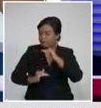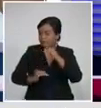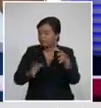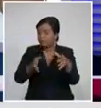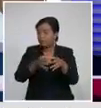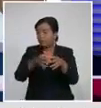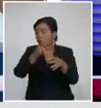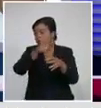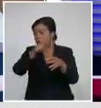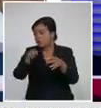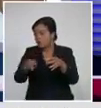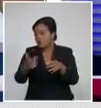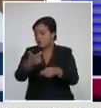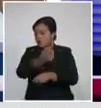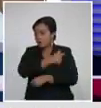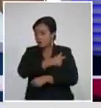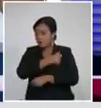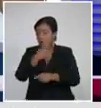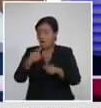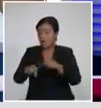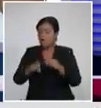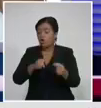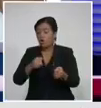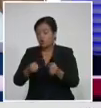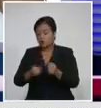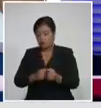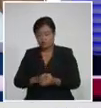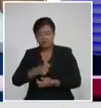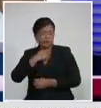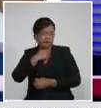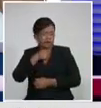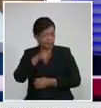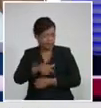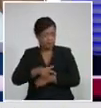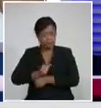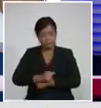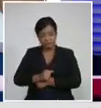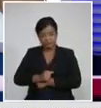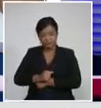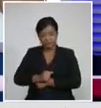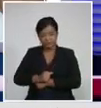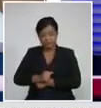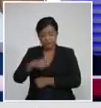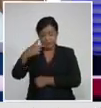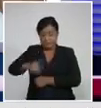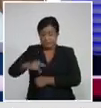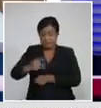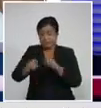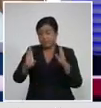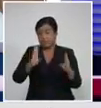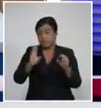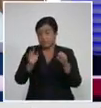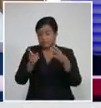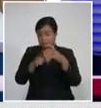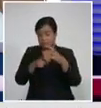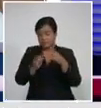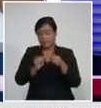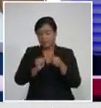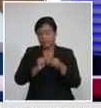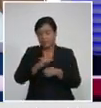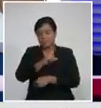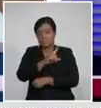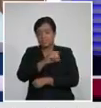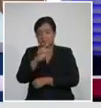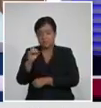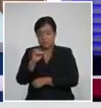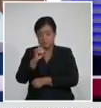respecto al grupo control? Le pongo un ejemplo. Supongamos que en nuestro ensayo fase 3 hay 100 enfermos. O